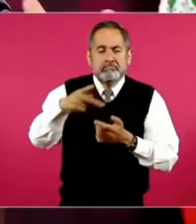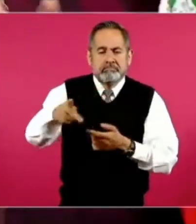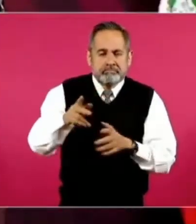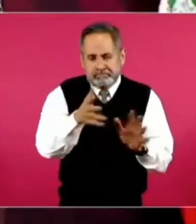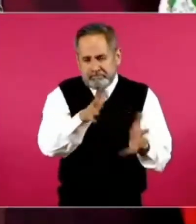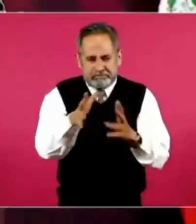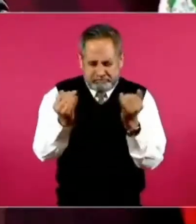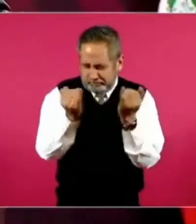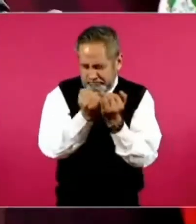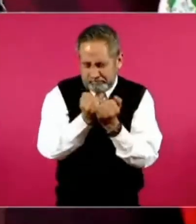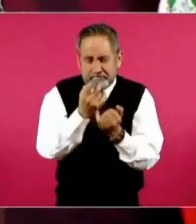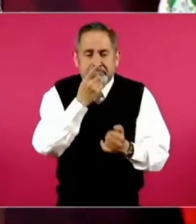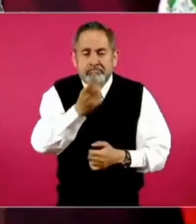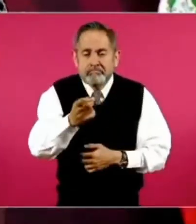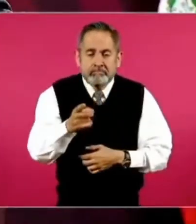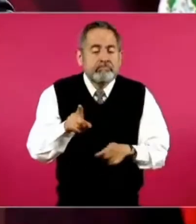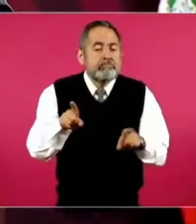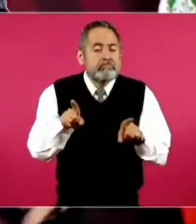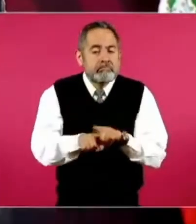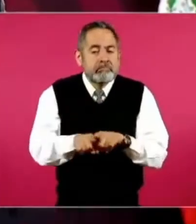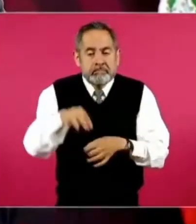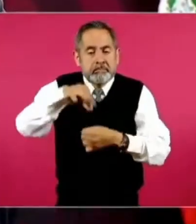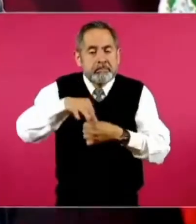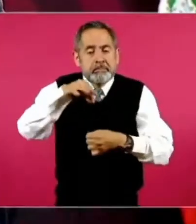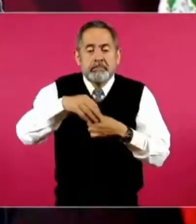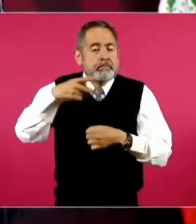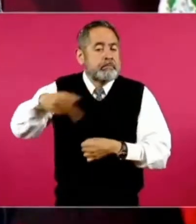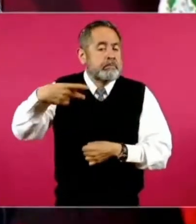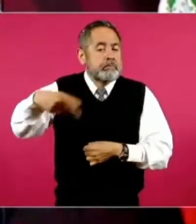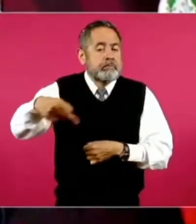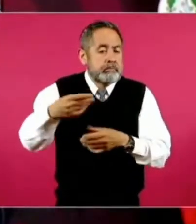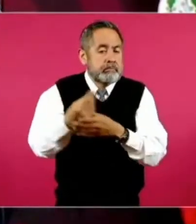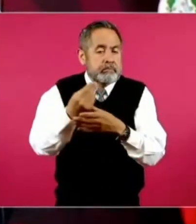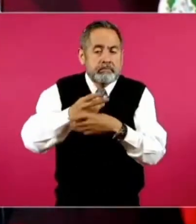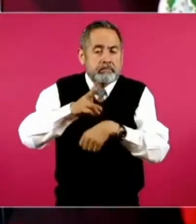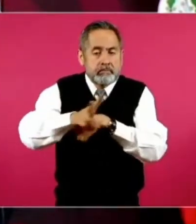más, palabras menos, electoral,